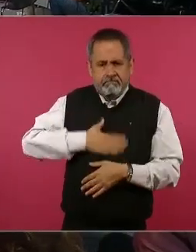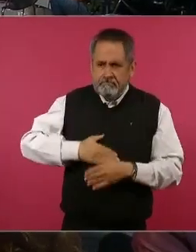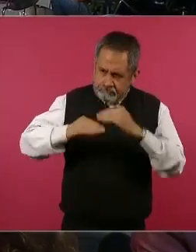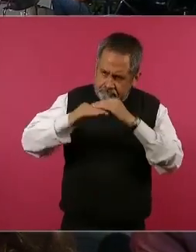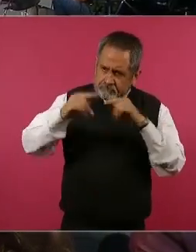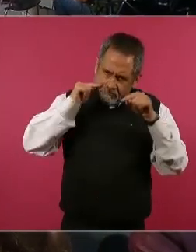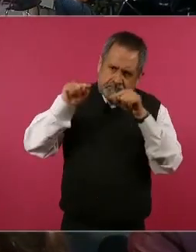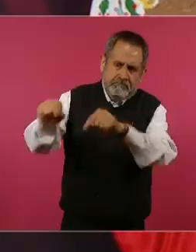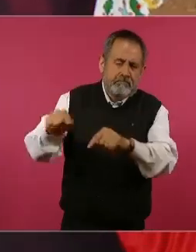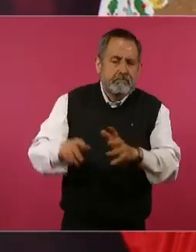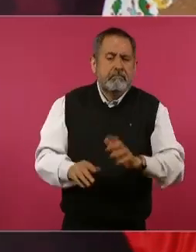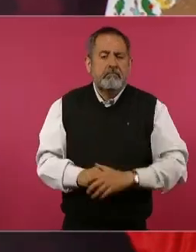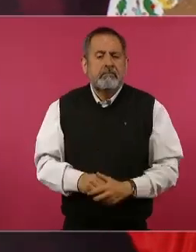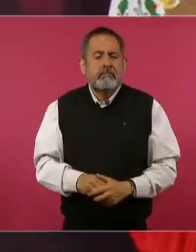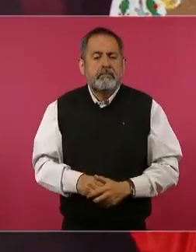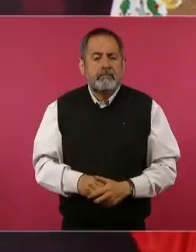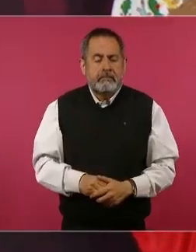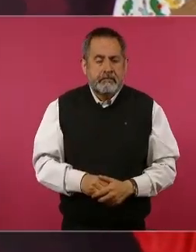como